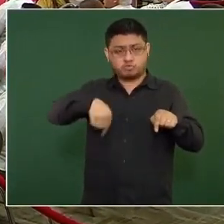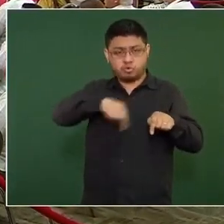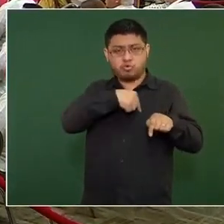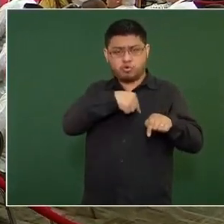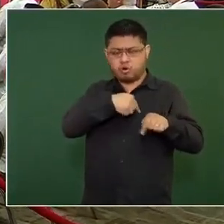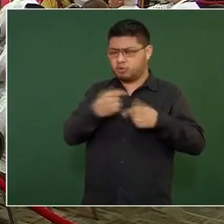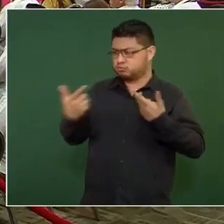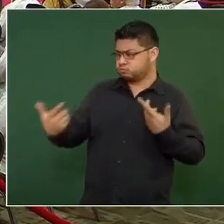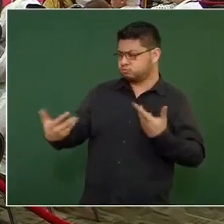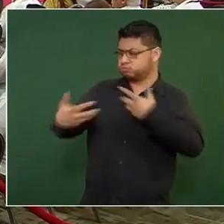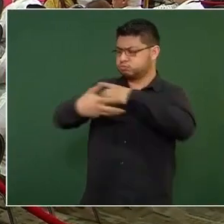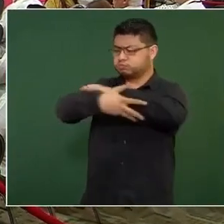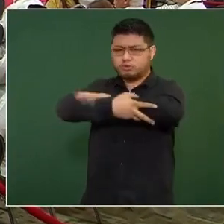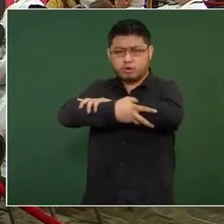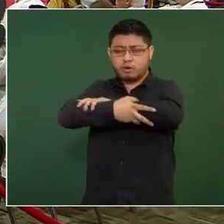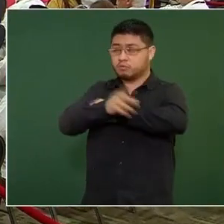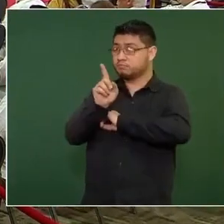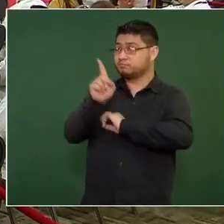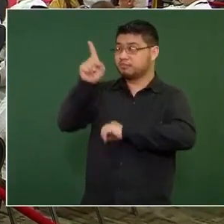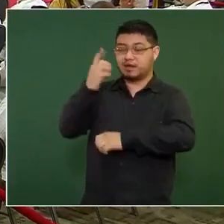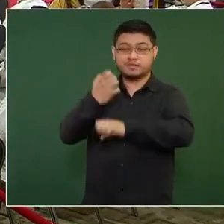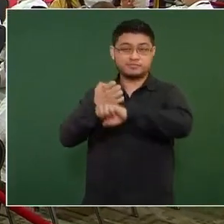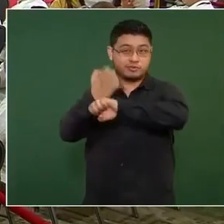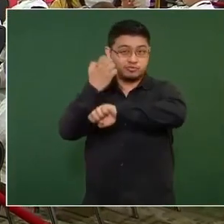comercial de Estados Unidos.